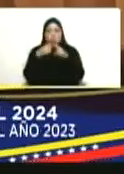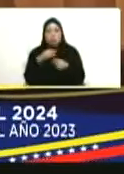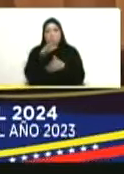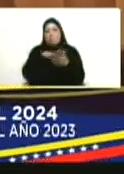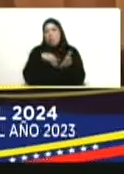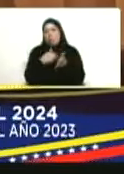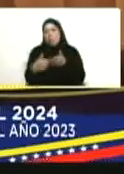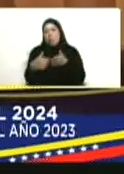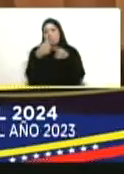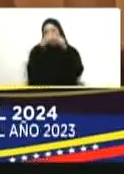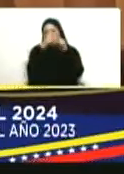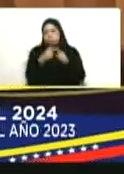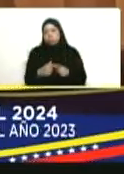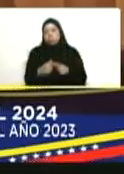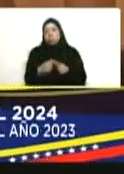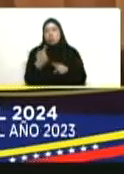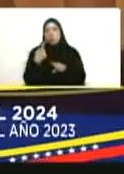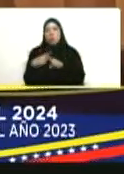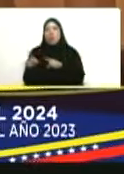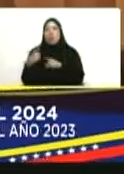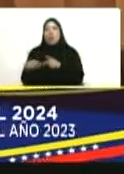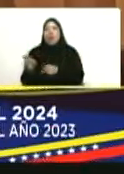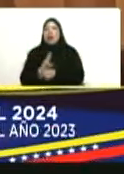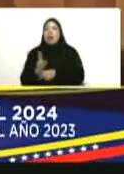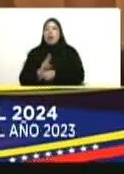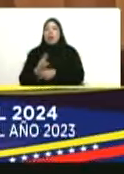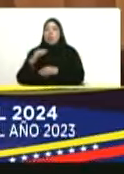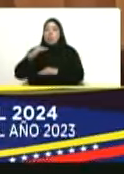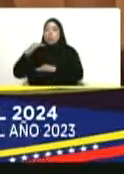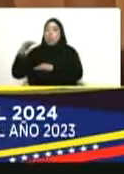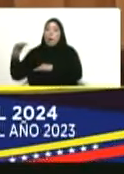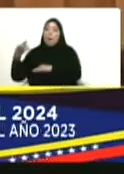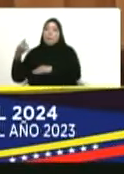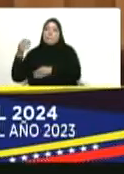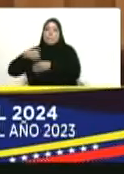inmediatamente empezar a comprar máquinas electorales